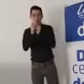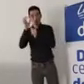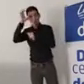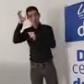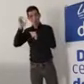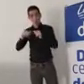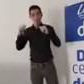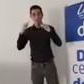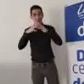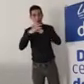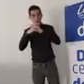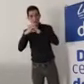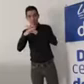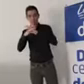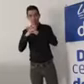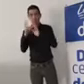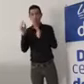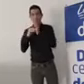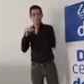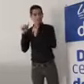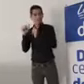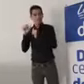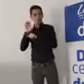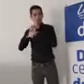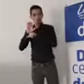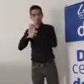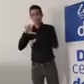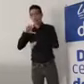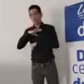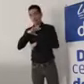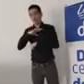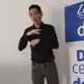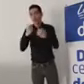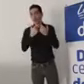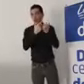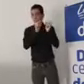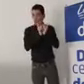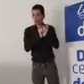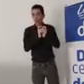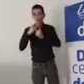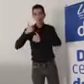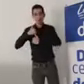la guerrilla más antigua del continente y tuvimos que sentarnos a negociar como Estado y a